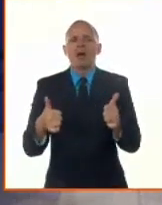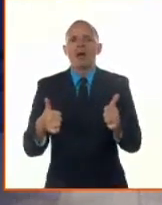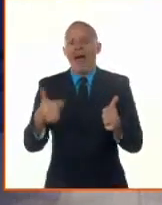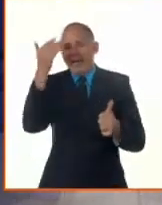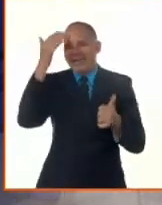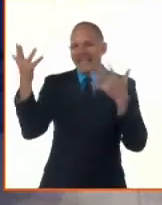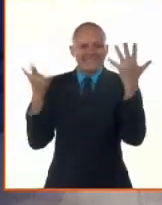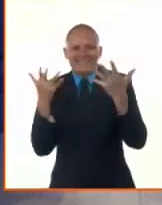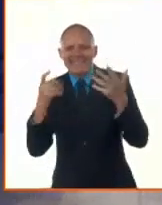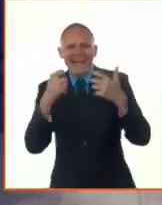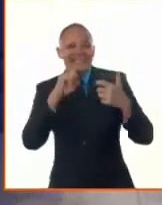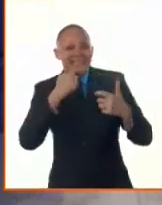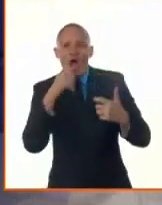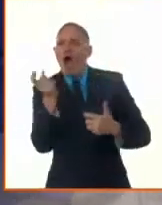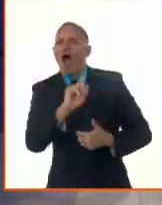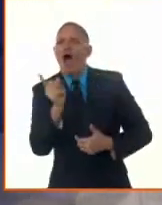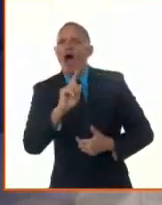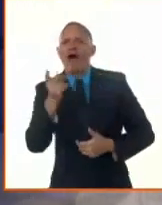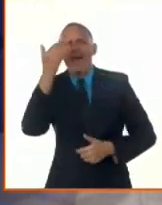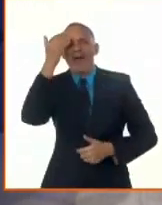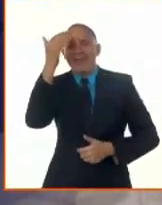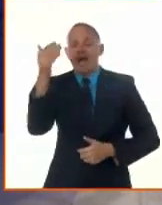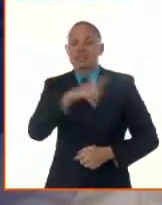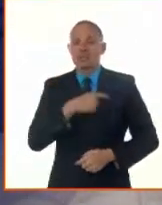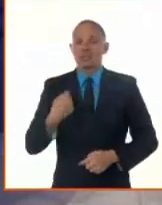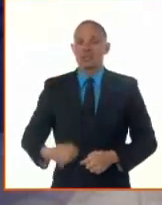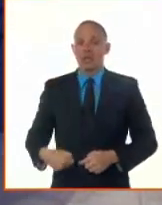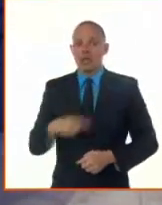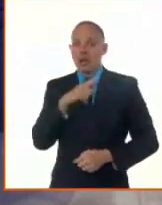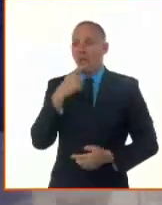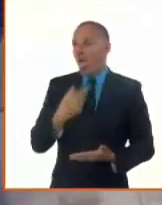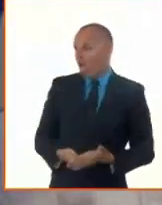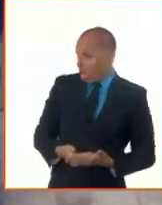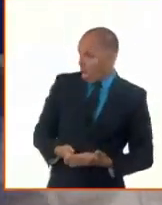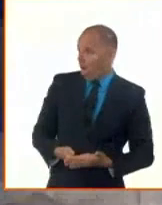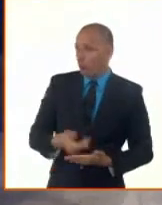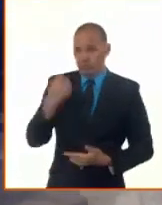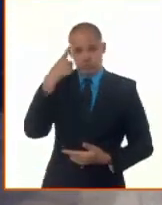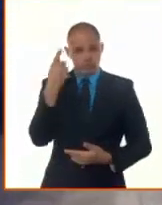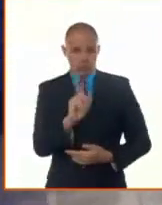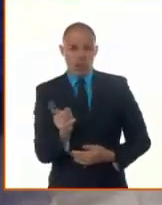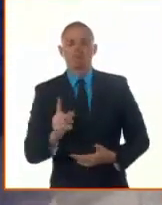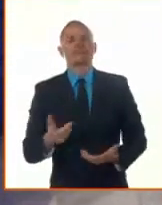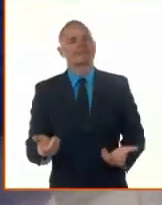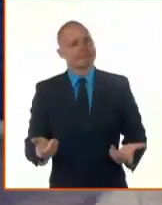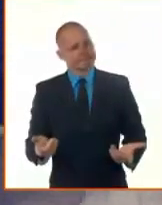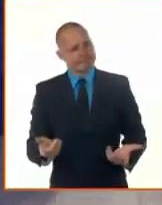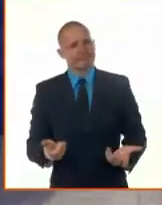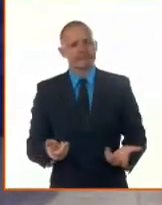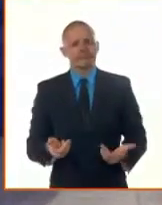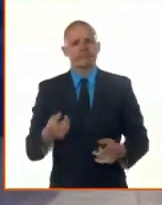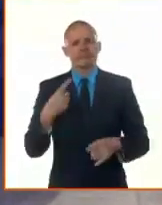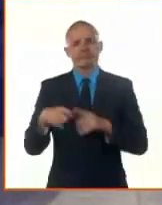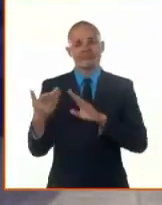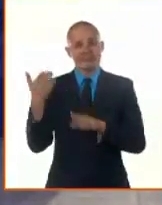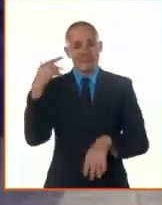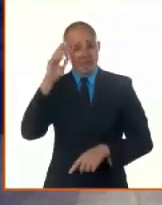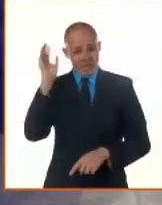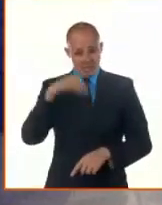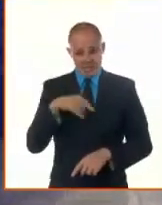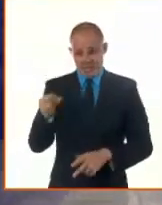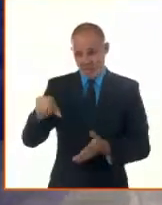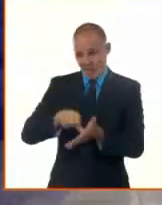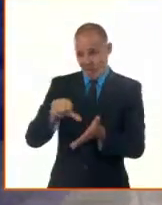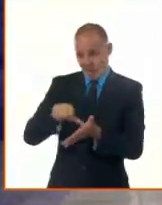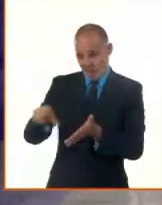firmado previamente un acuerdo un compromiso con la organización internacional de energía atómica sabemos que el acuerdo con Estados Unidos no se ha